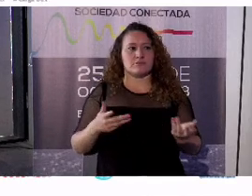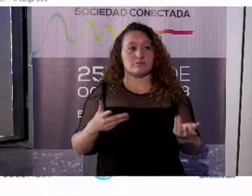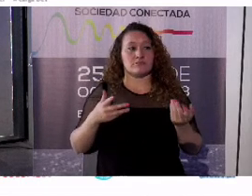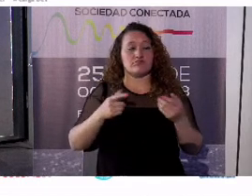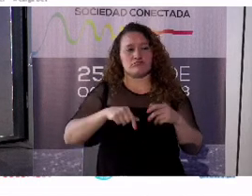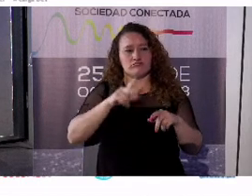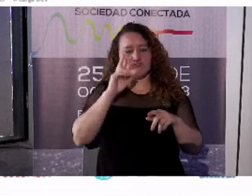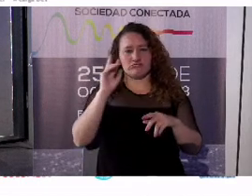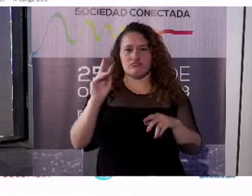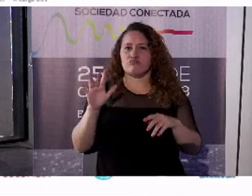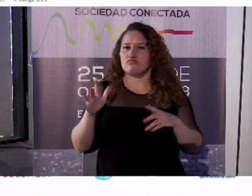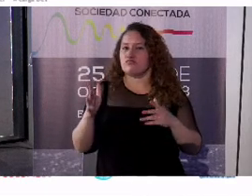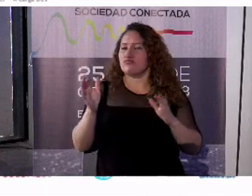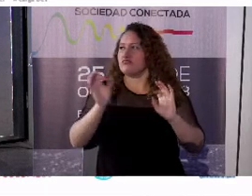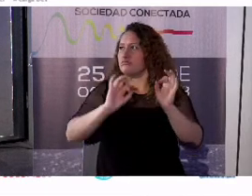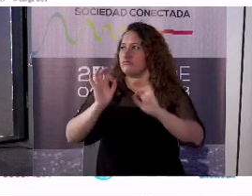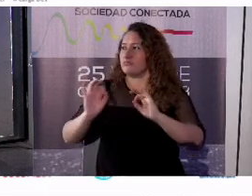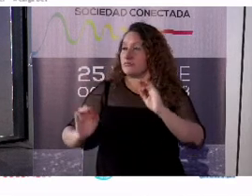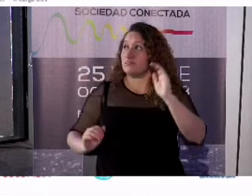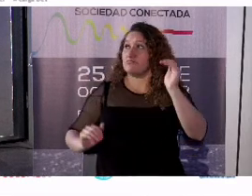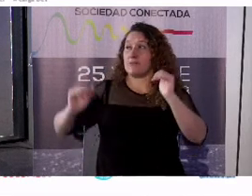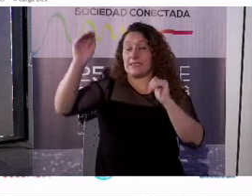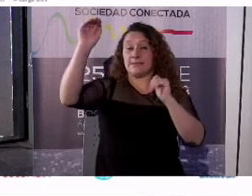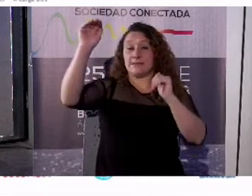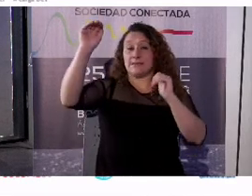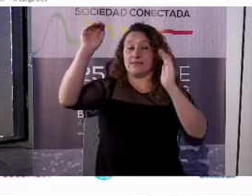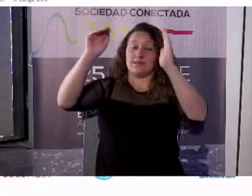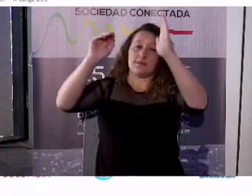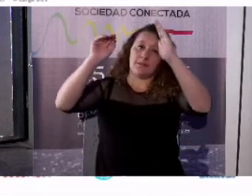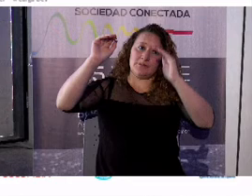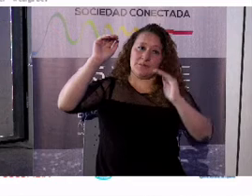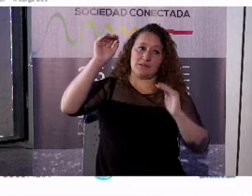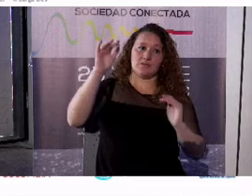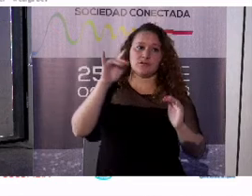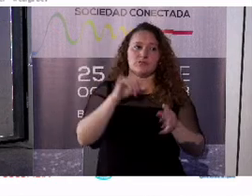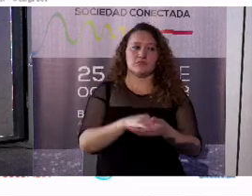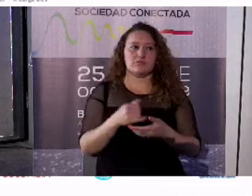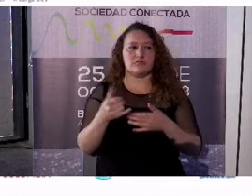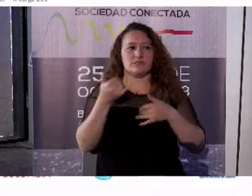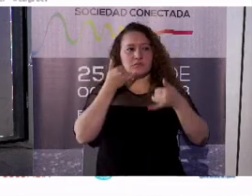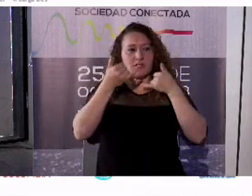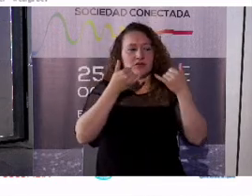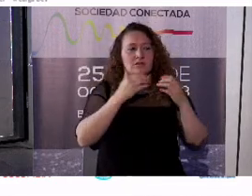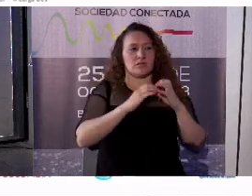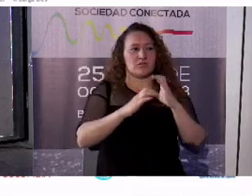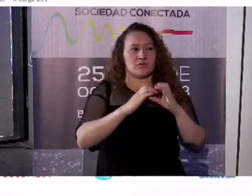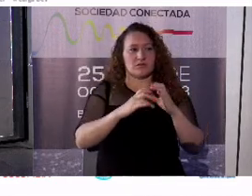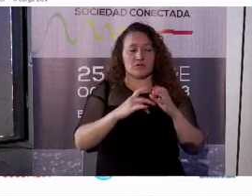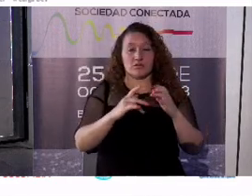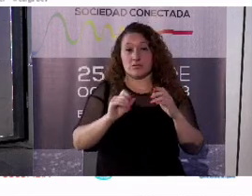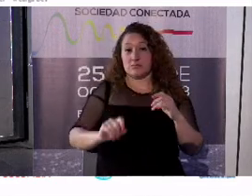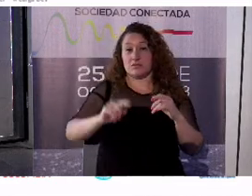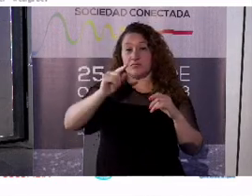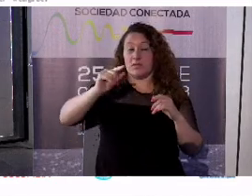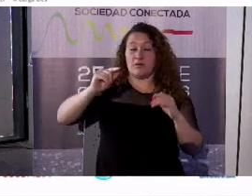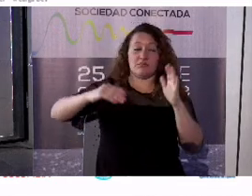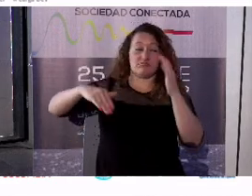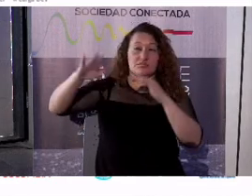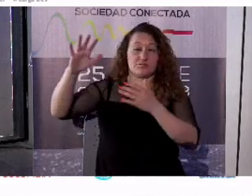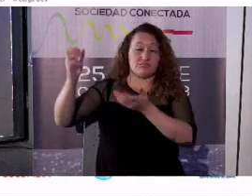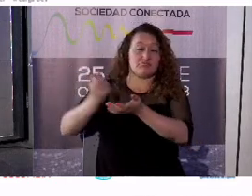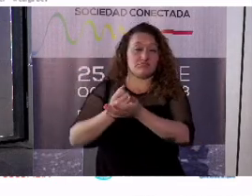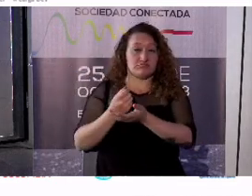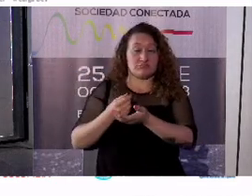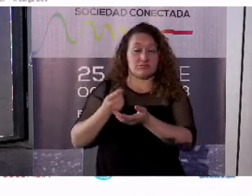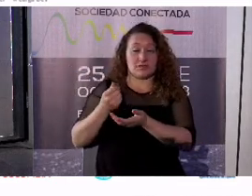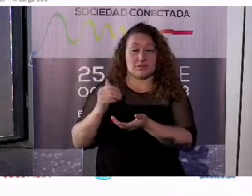a menor en ingresos los servicios eh de telecomunicaciones del que primero ingresos tien el servicio móvil Pero